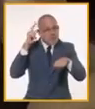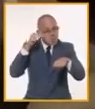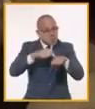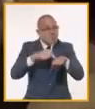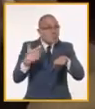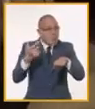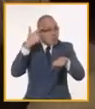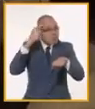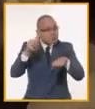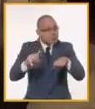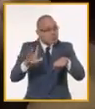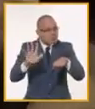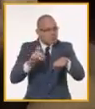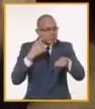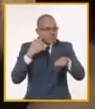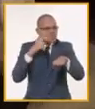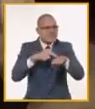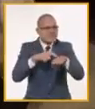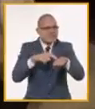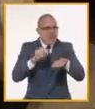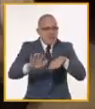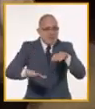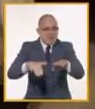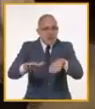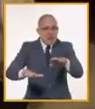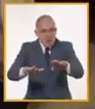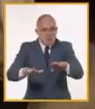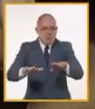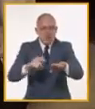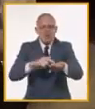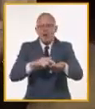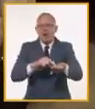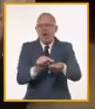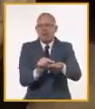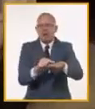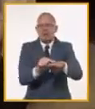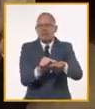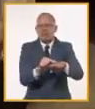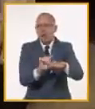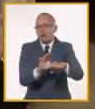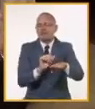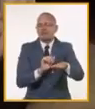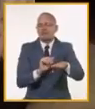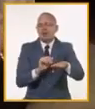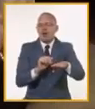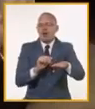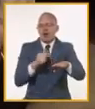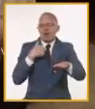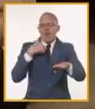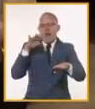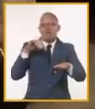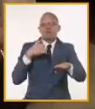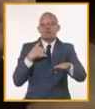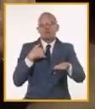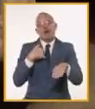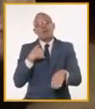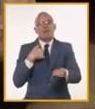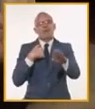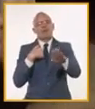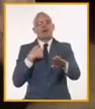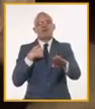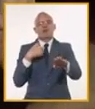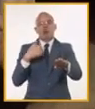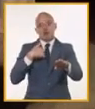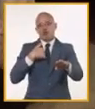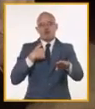claro. Porque yo lo que sí vi que cuando lo vuelvo a explorar, digo, oye, Che, aquí hay algo que yo cuando yo te vi ayer,